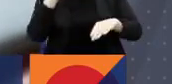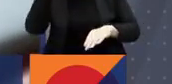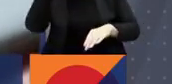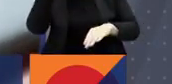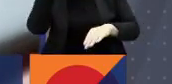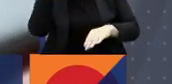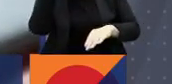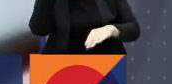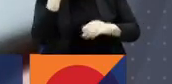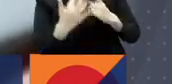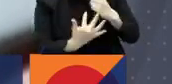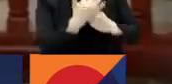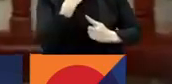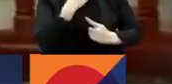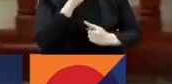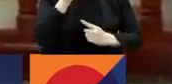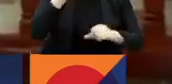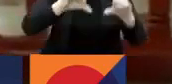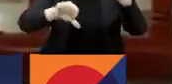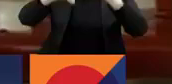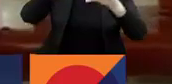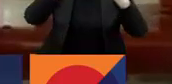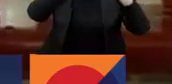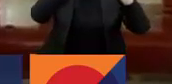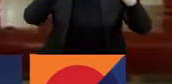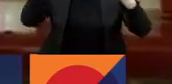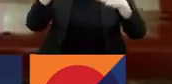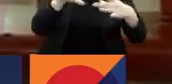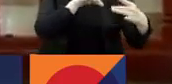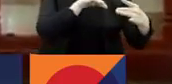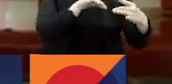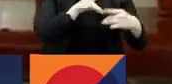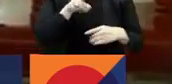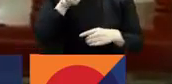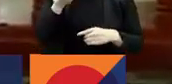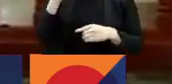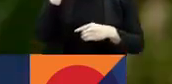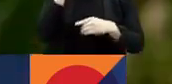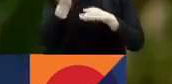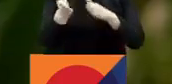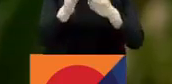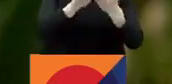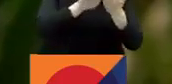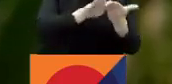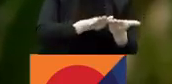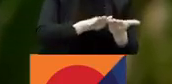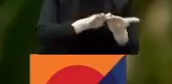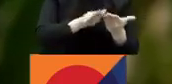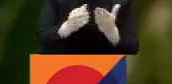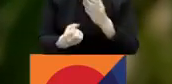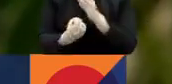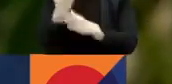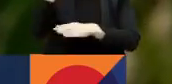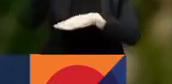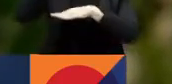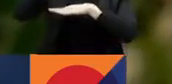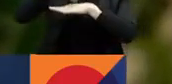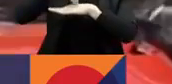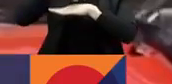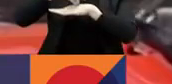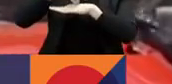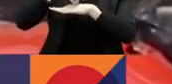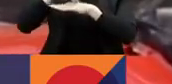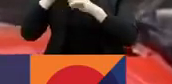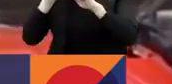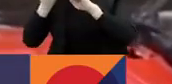de su mesotelioma es el asbesto. Aunque José Daniel, quien hoy dirige la fundación que lleva el nombre de su desaparecida esposa, conoce de primera mano 50